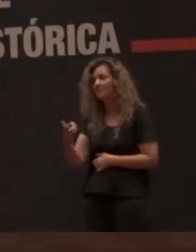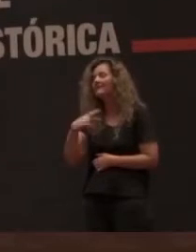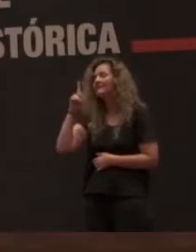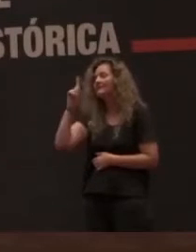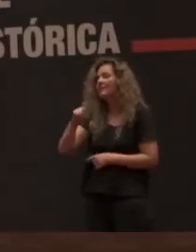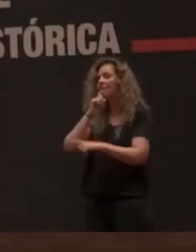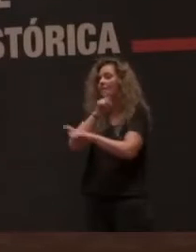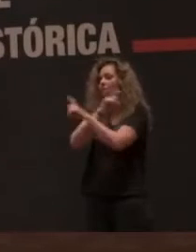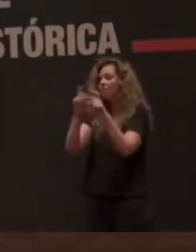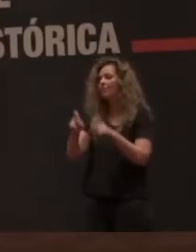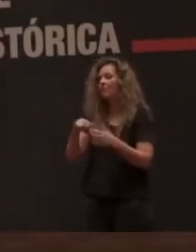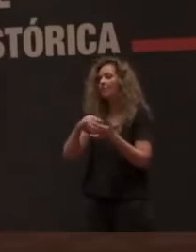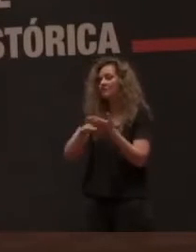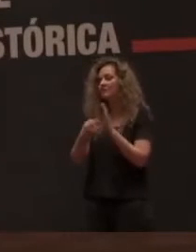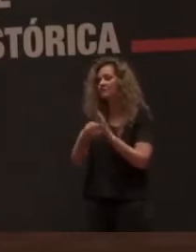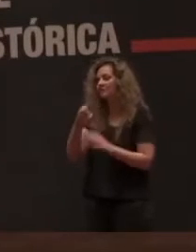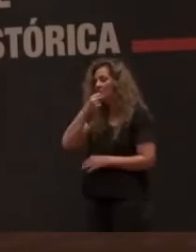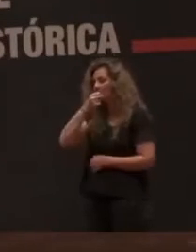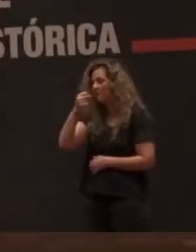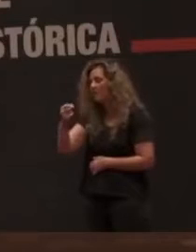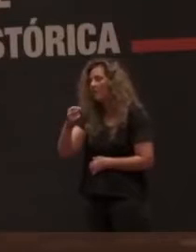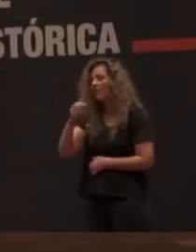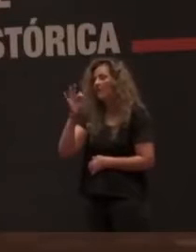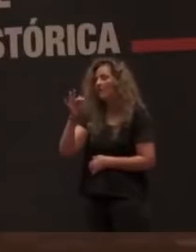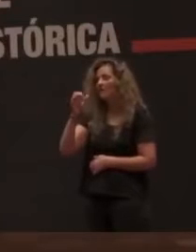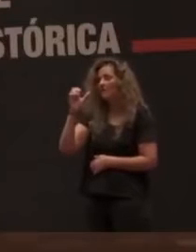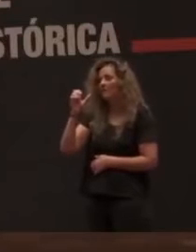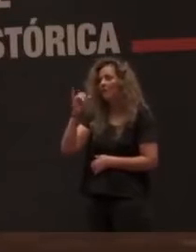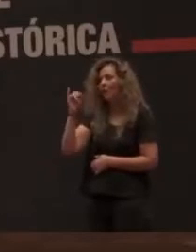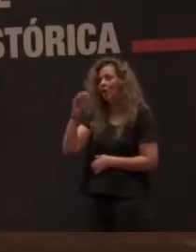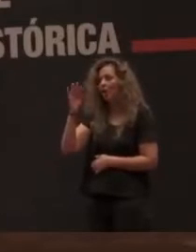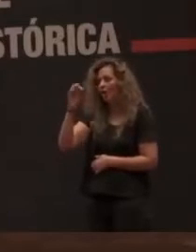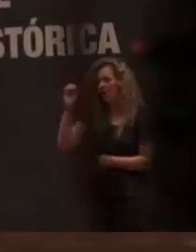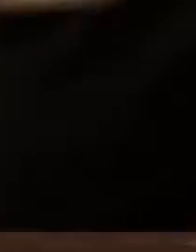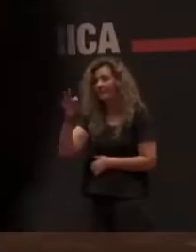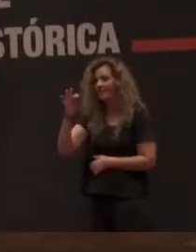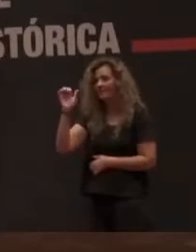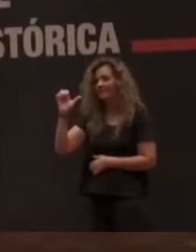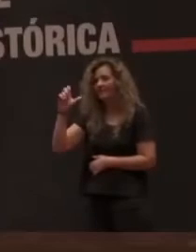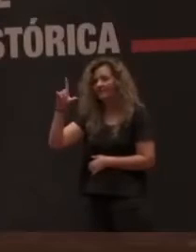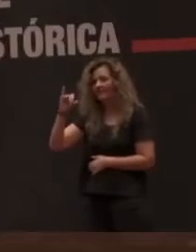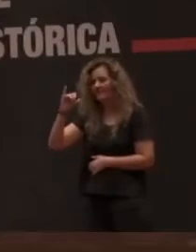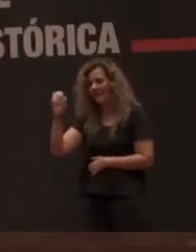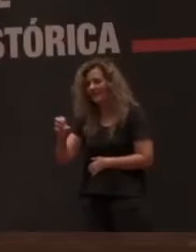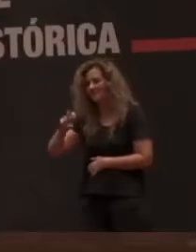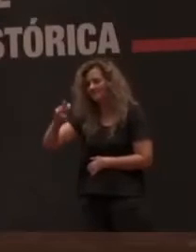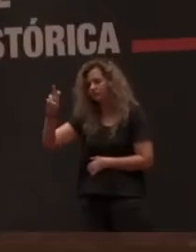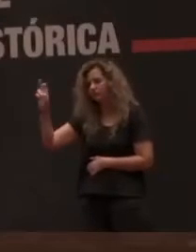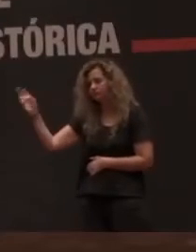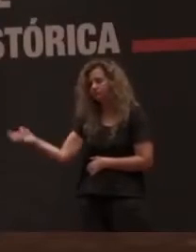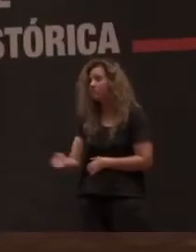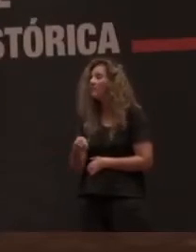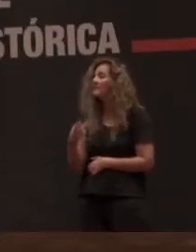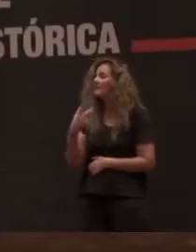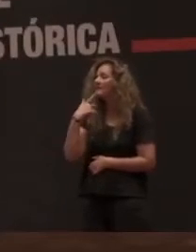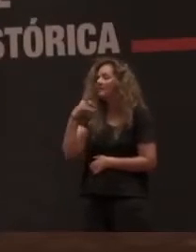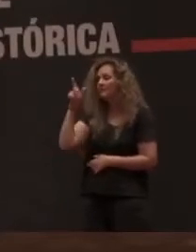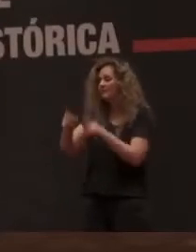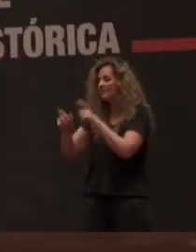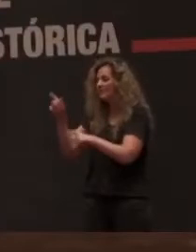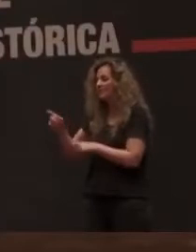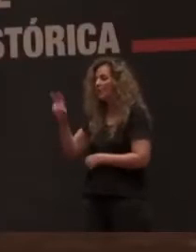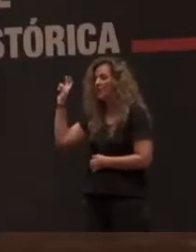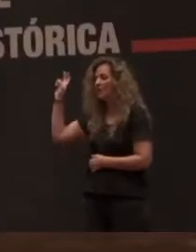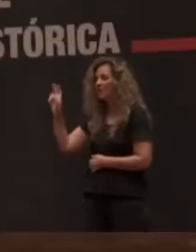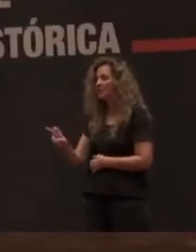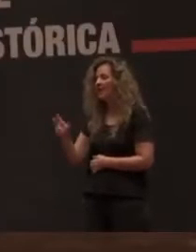fundación sistema, lo que fue, José Félix Fijanos, Ramón Guerrero, Julián Santa María, tres tomas de Guerrero, siempre procedente, como